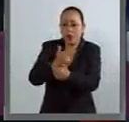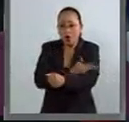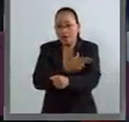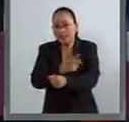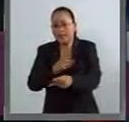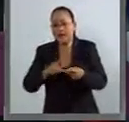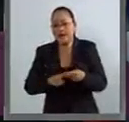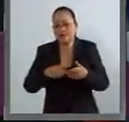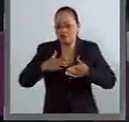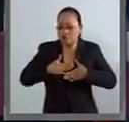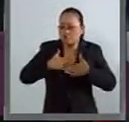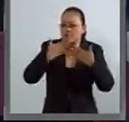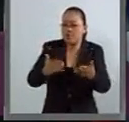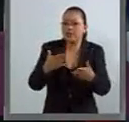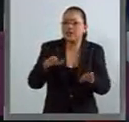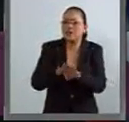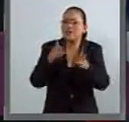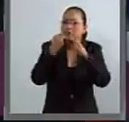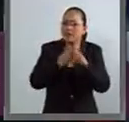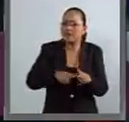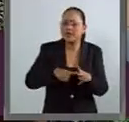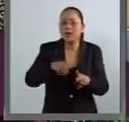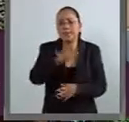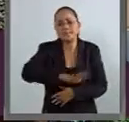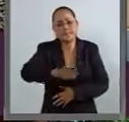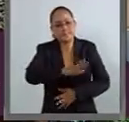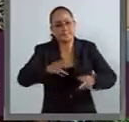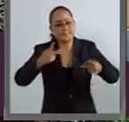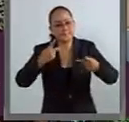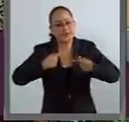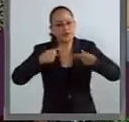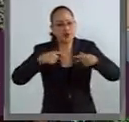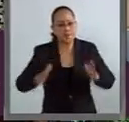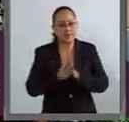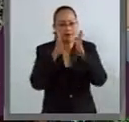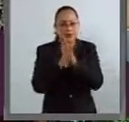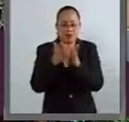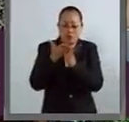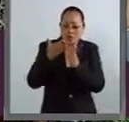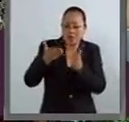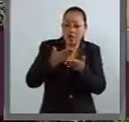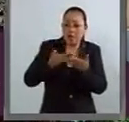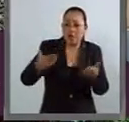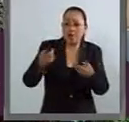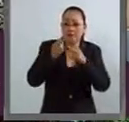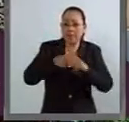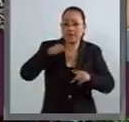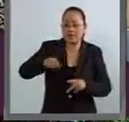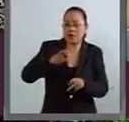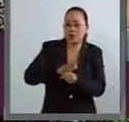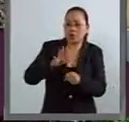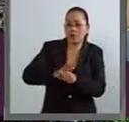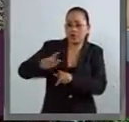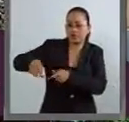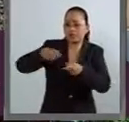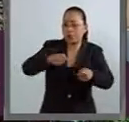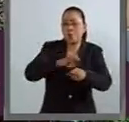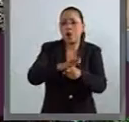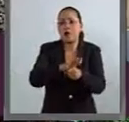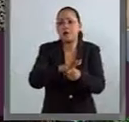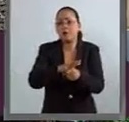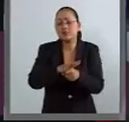esa credibilidad nacen en la participación, pero una participación que alcanza incluso la nominación de